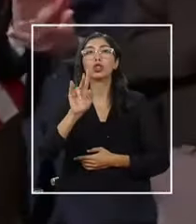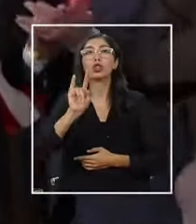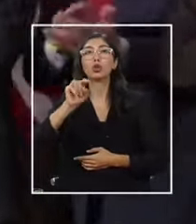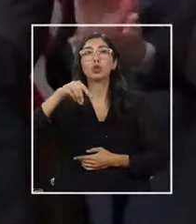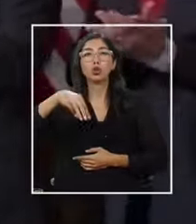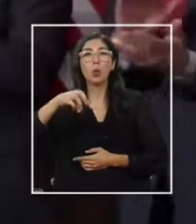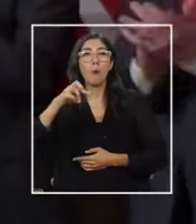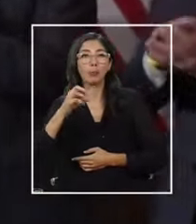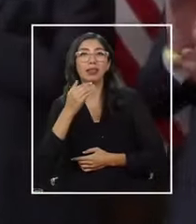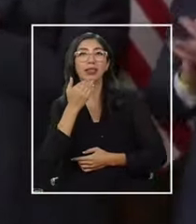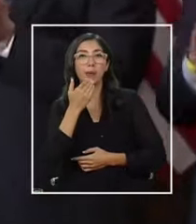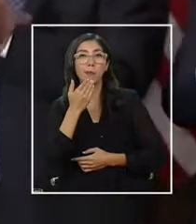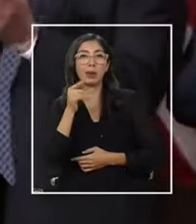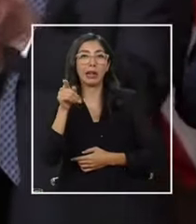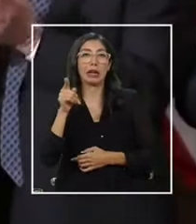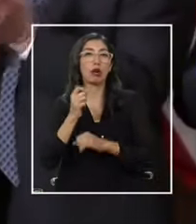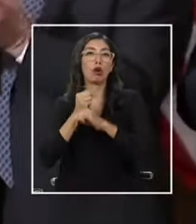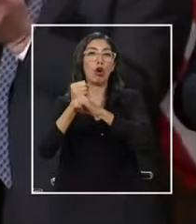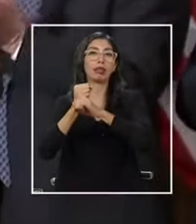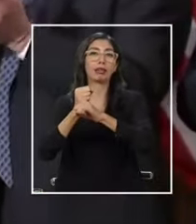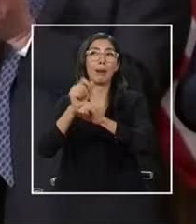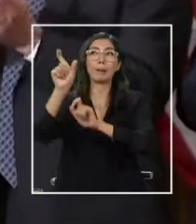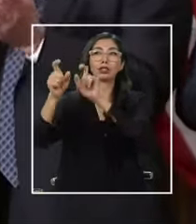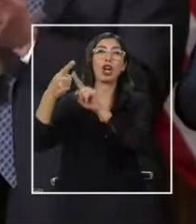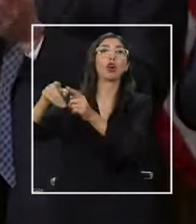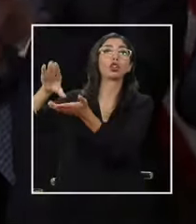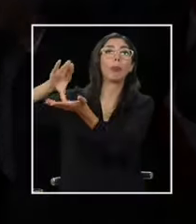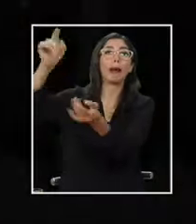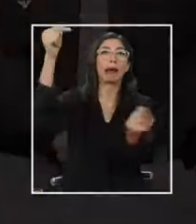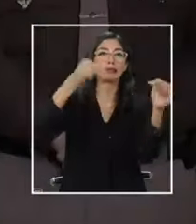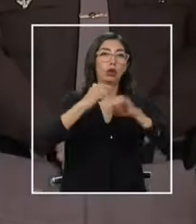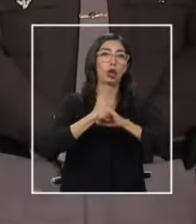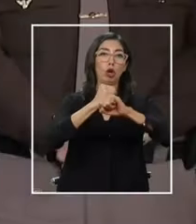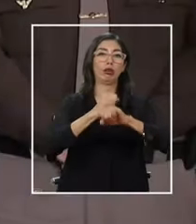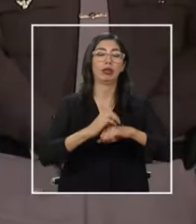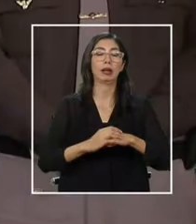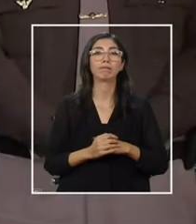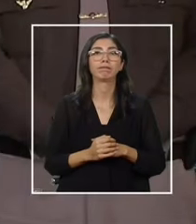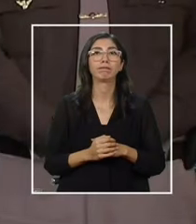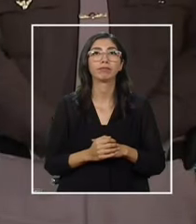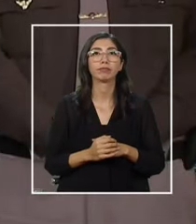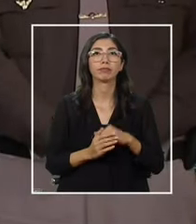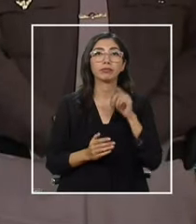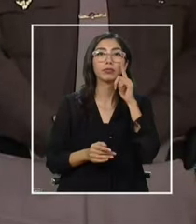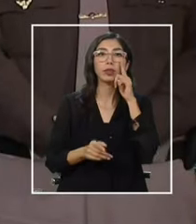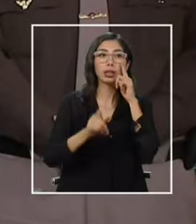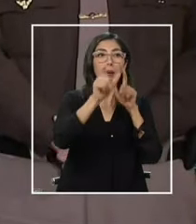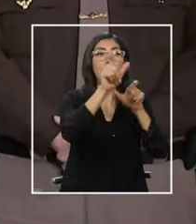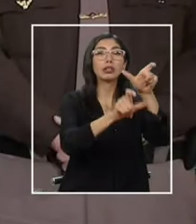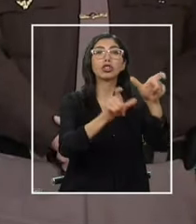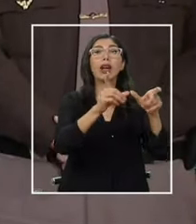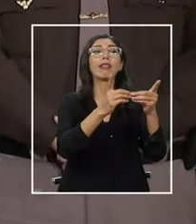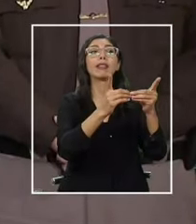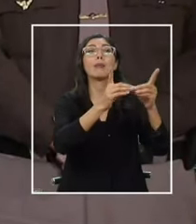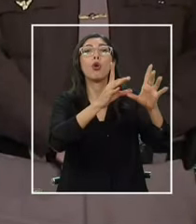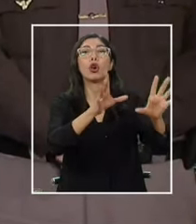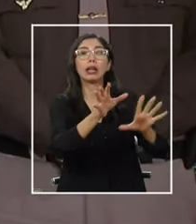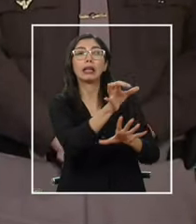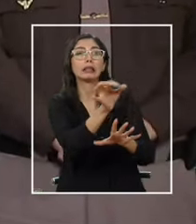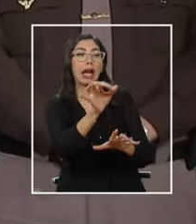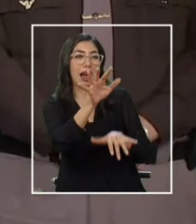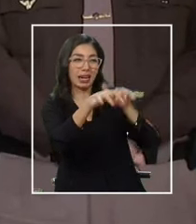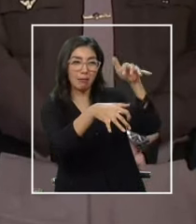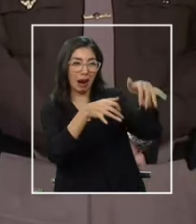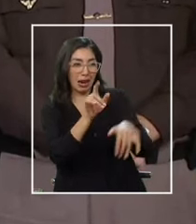cuyo discurso antimigrantes es cada vez más duro. Los demócratas dicen que por favor no los llamen animales, que